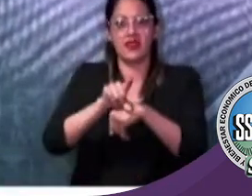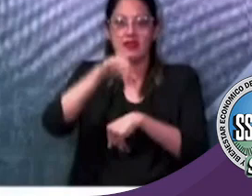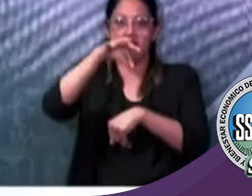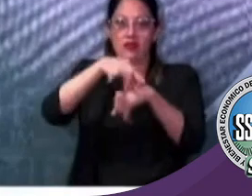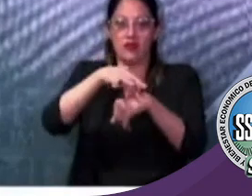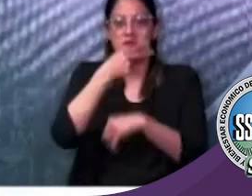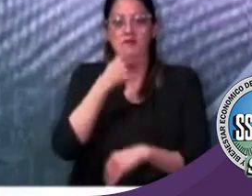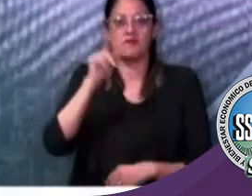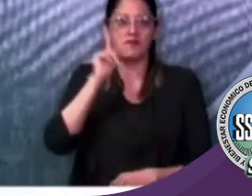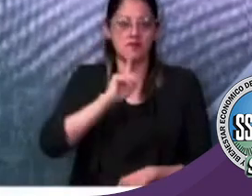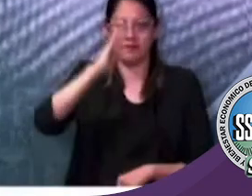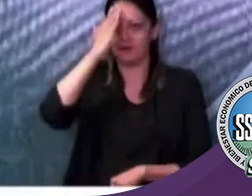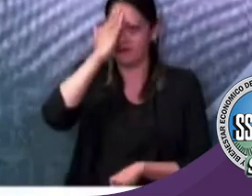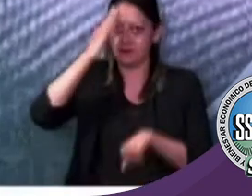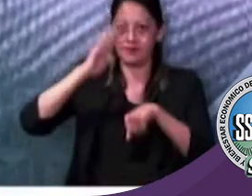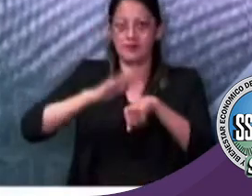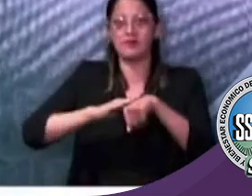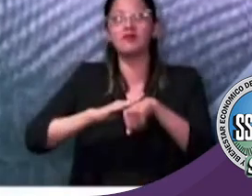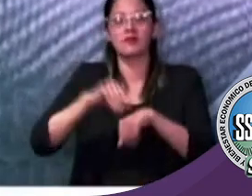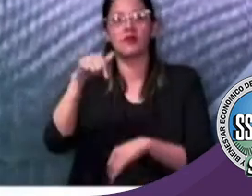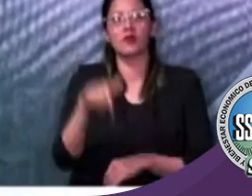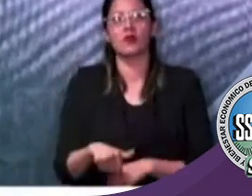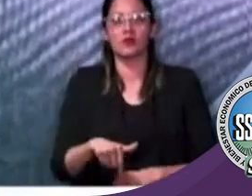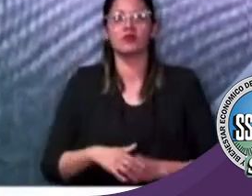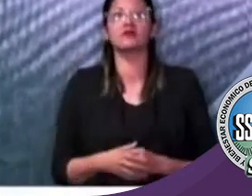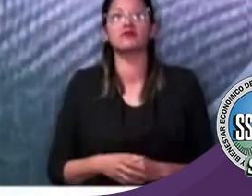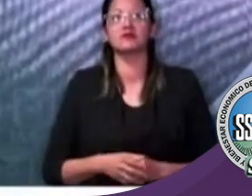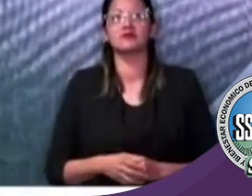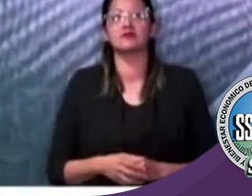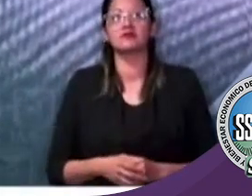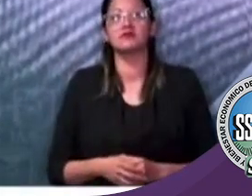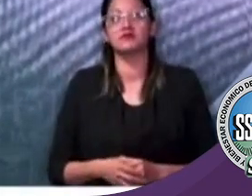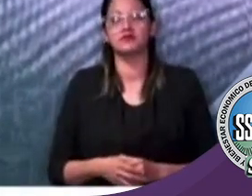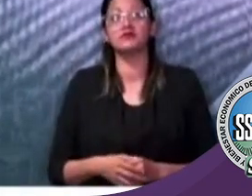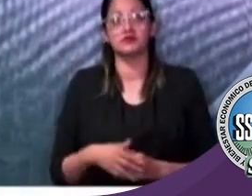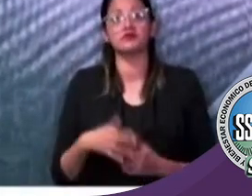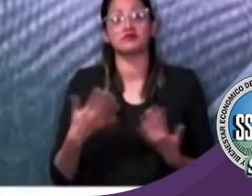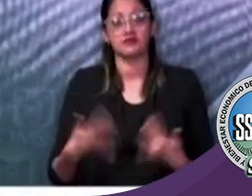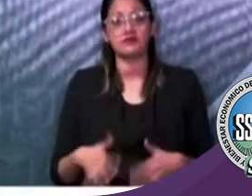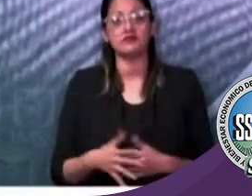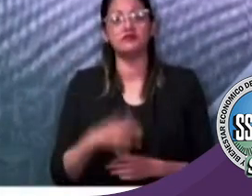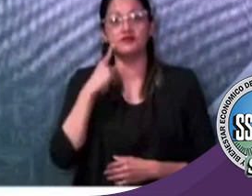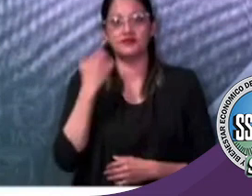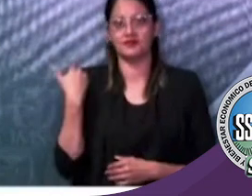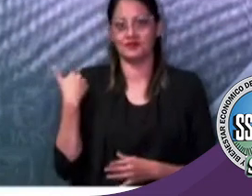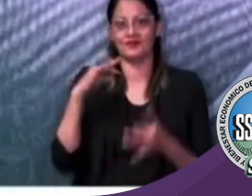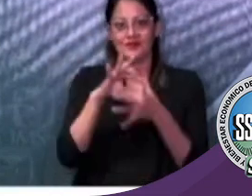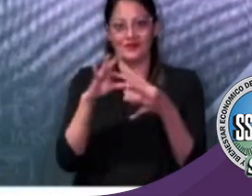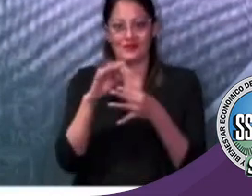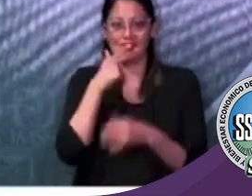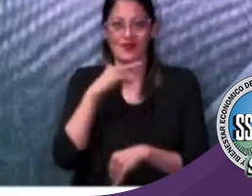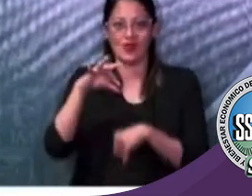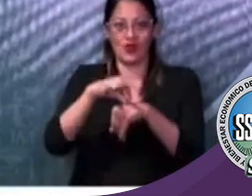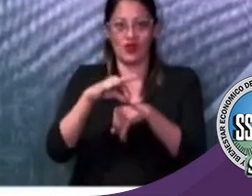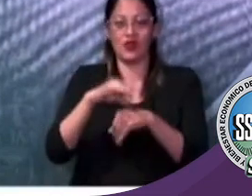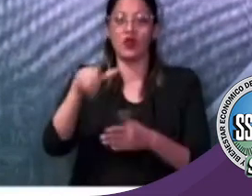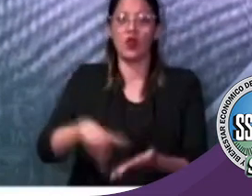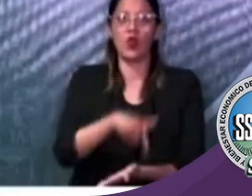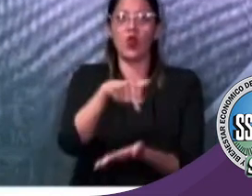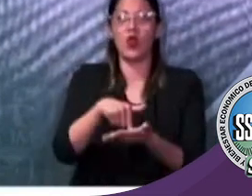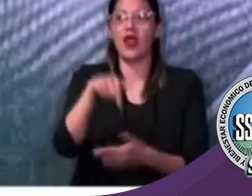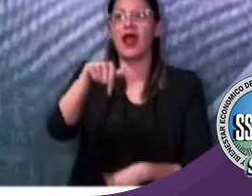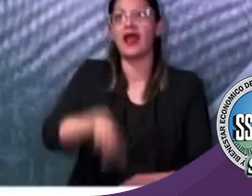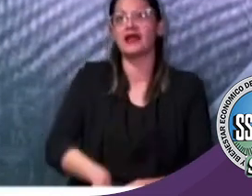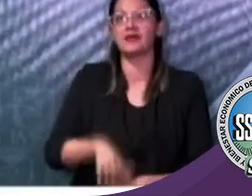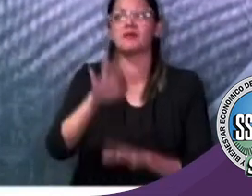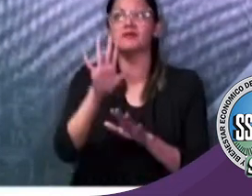Médica y del Médico en este, yo dijo hace un rato el doctor, una de las catedrales, yo diría